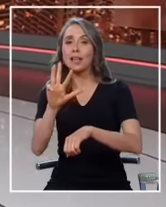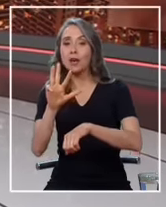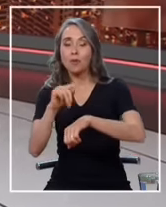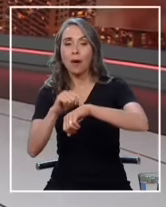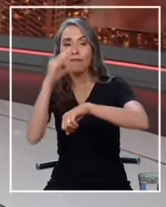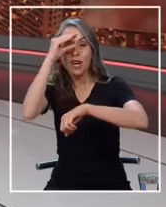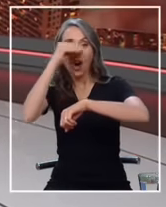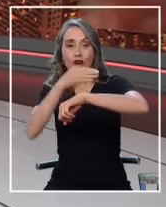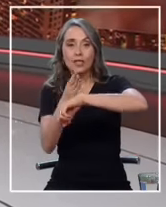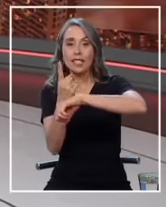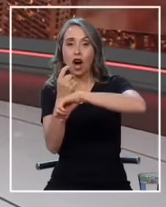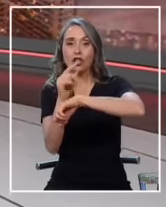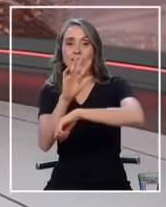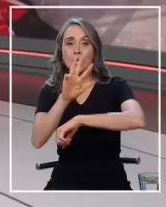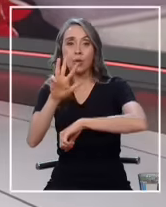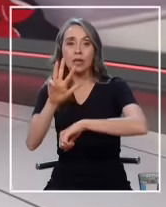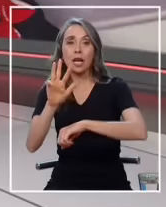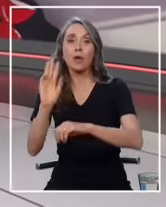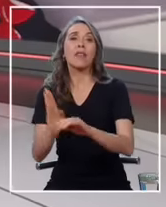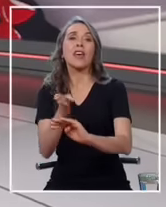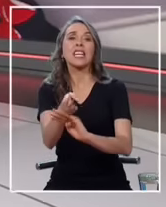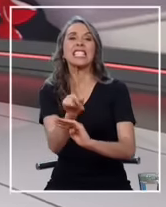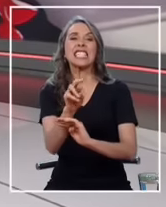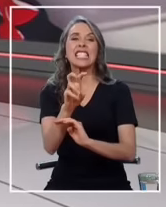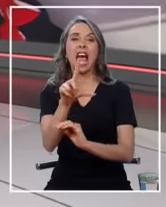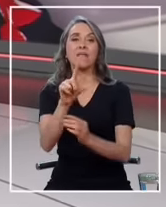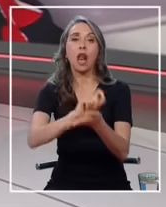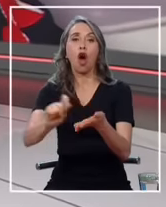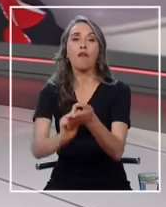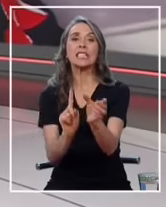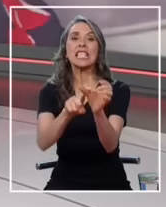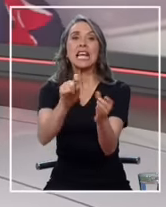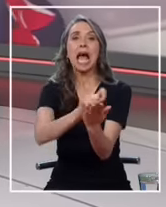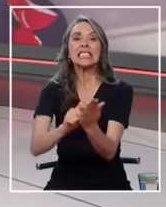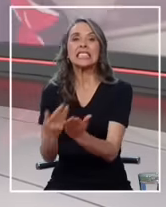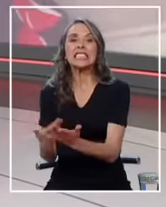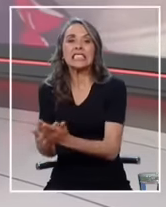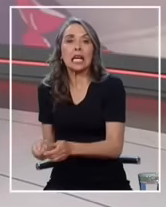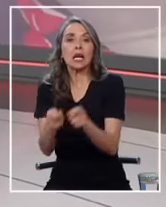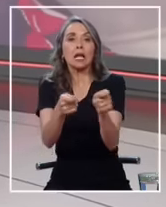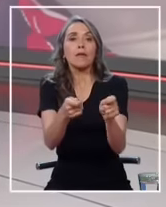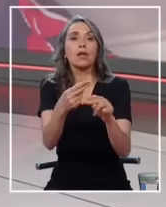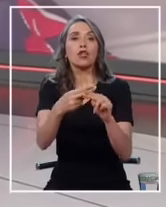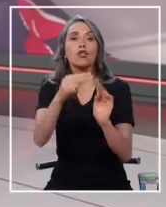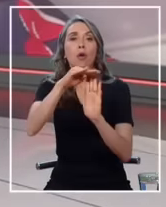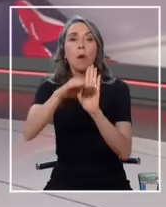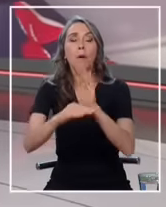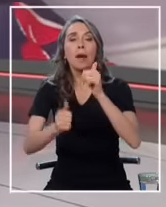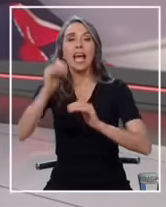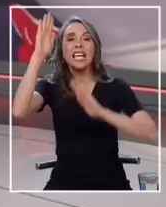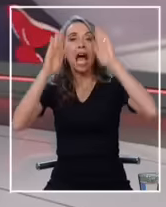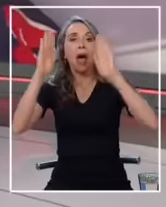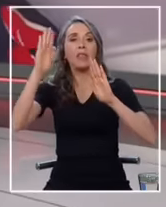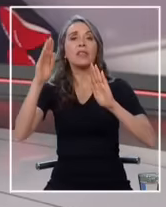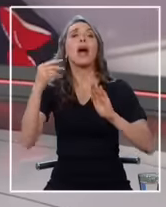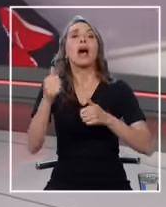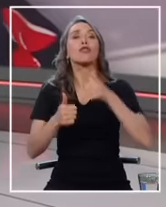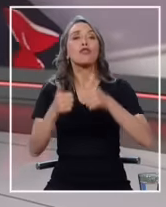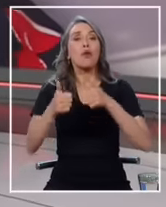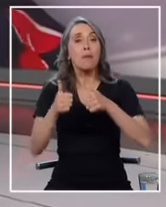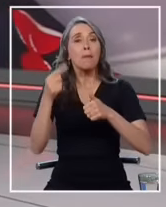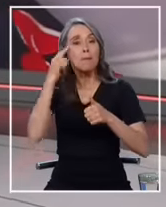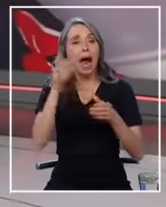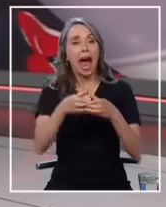11:59 exactamente de la noche, deben inscribir a los candidatos para las próximas elecciones primarias. En el oficialismo y la DC aún